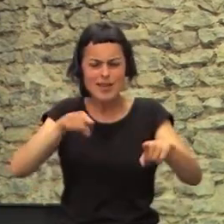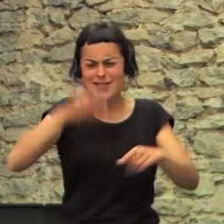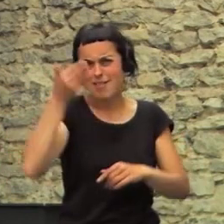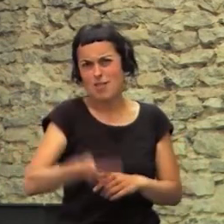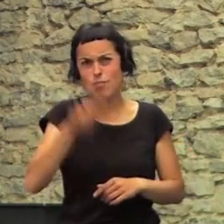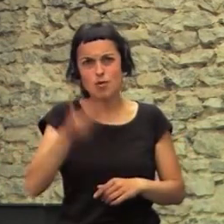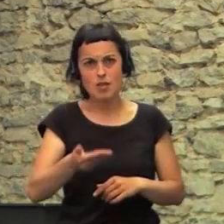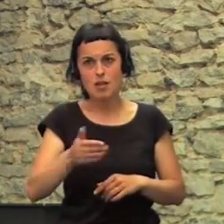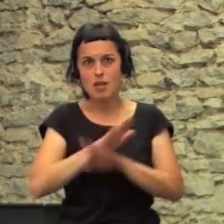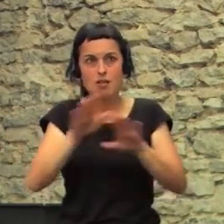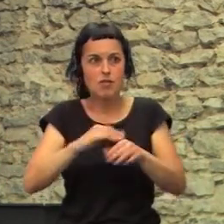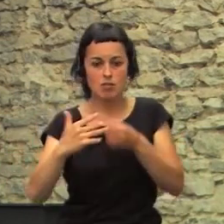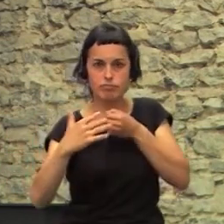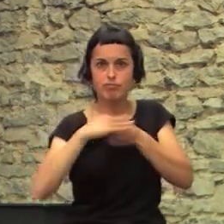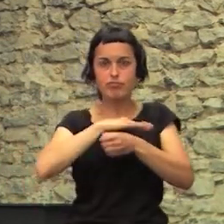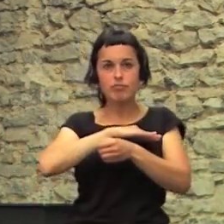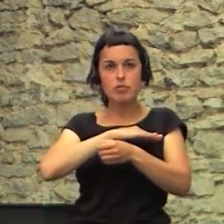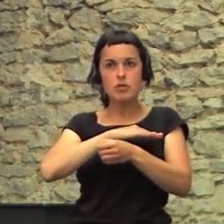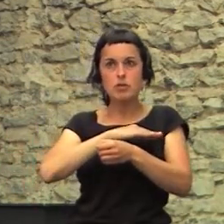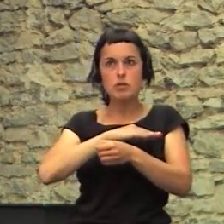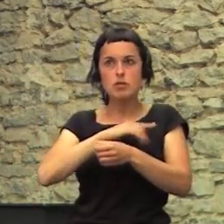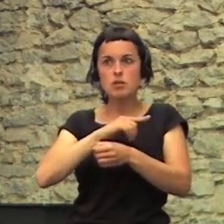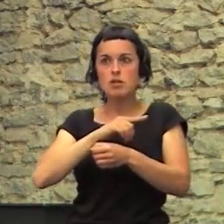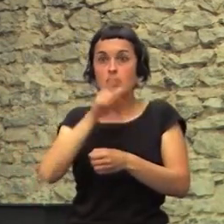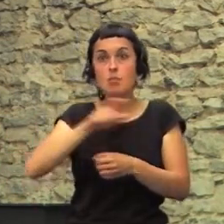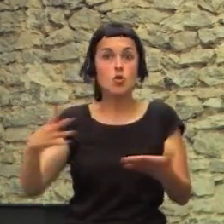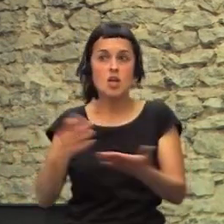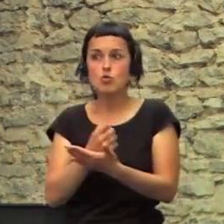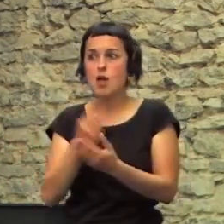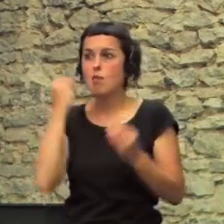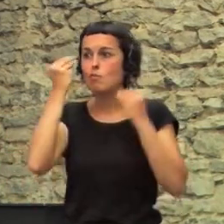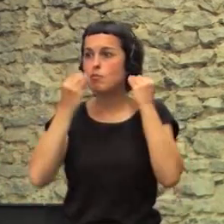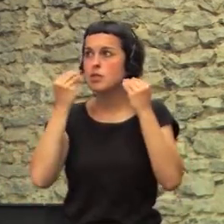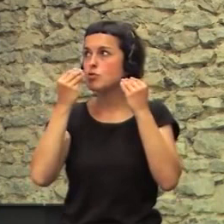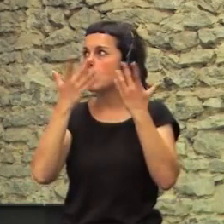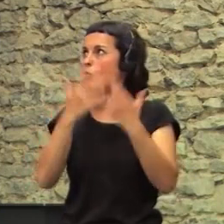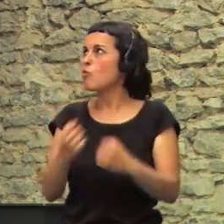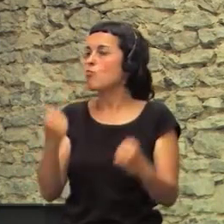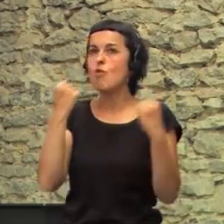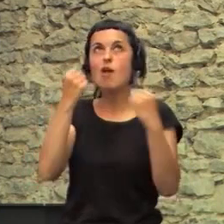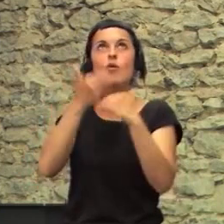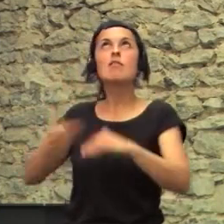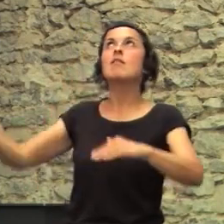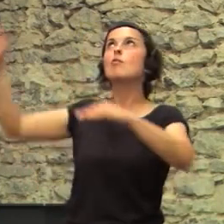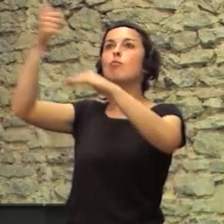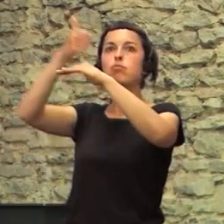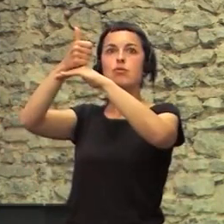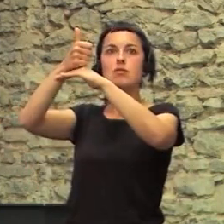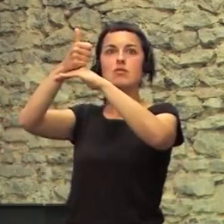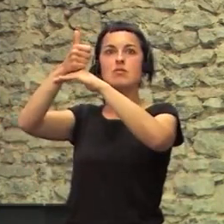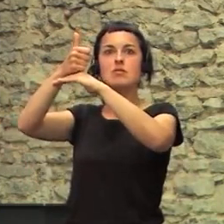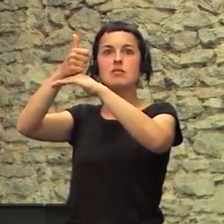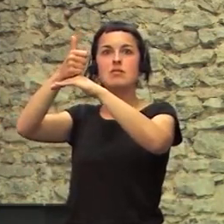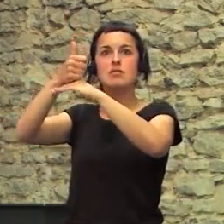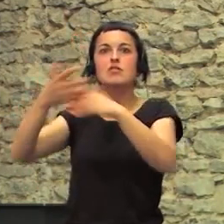Y al final todo el mundo se cree que hay una fuerza superior a lo que podemos hacer por cambiar este mundo, que es nuestros